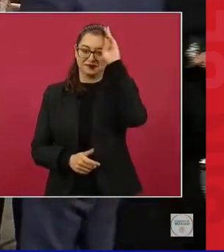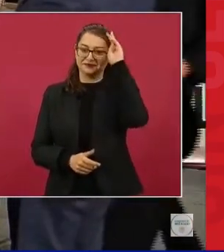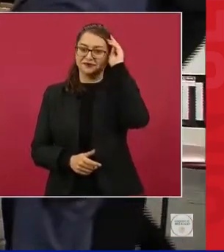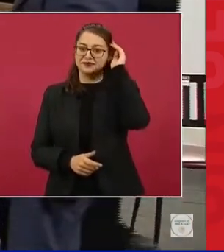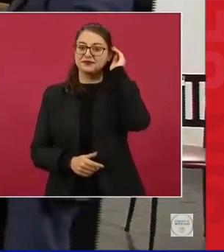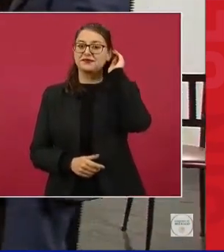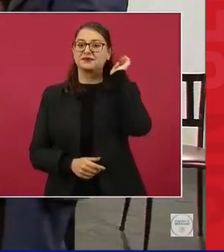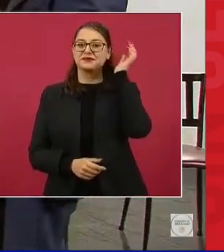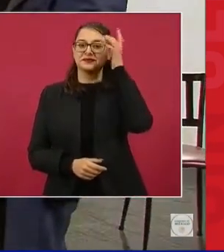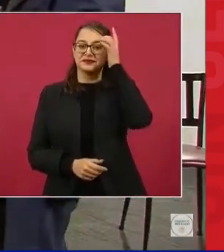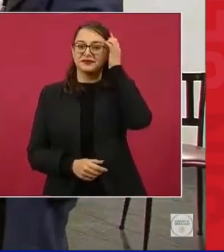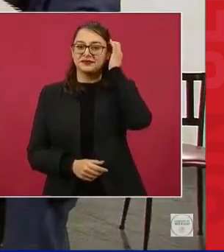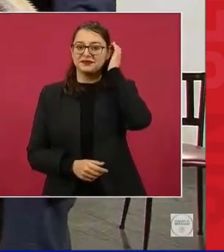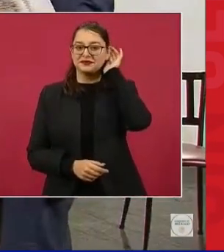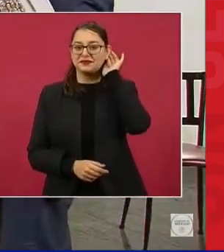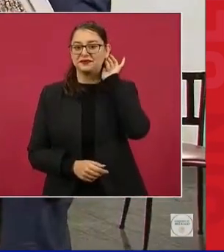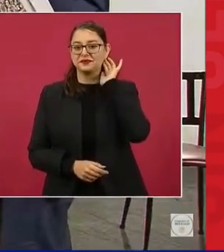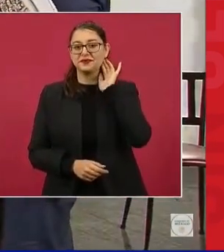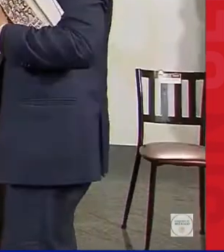Oye,